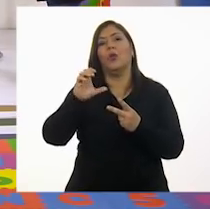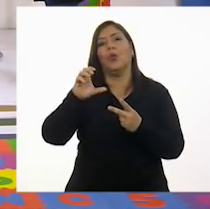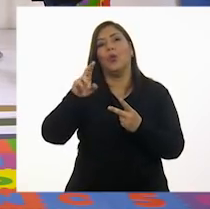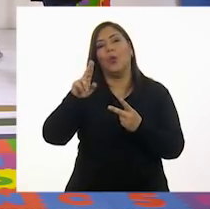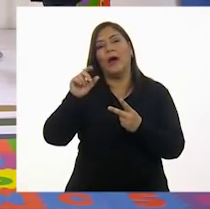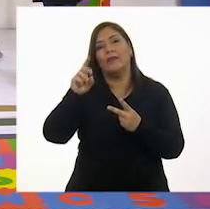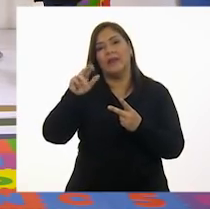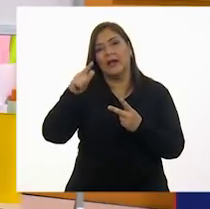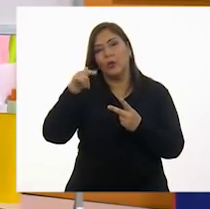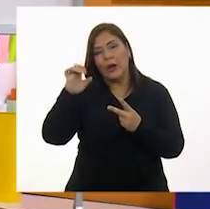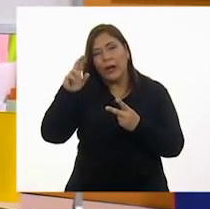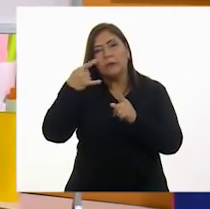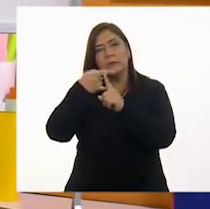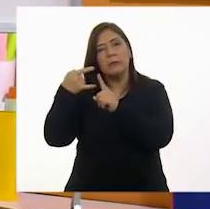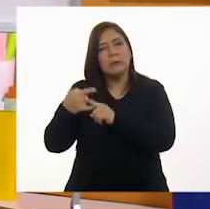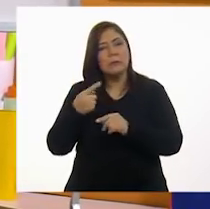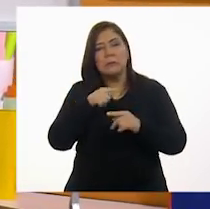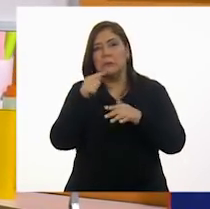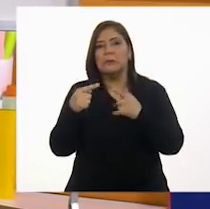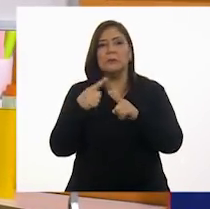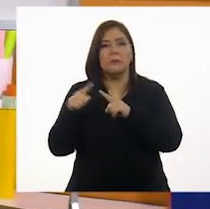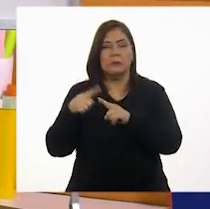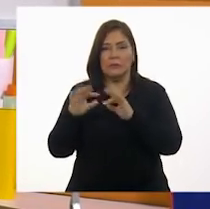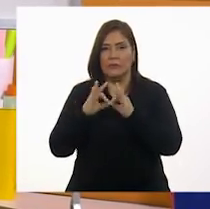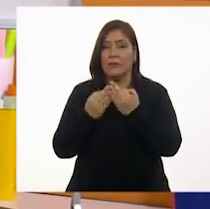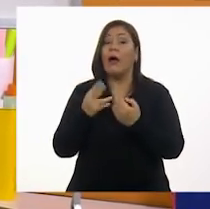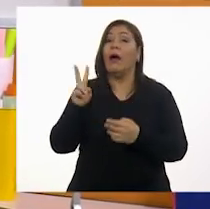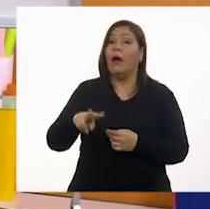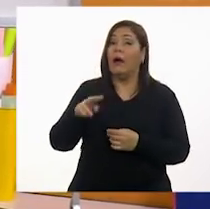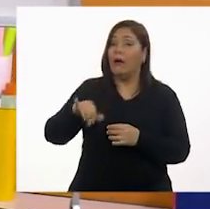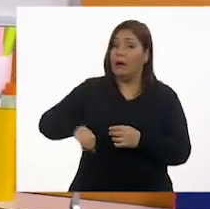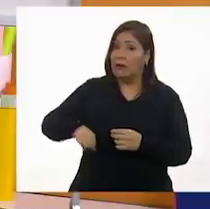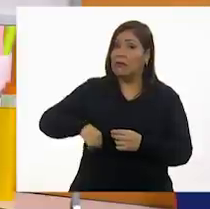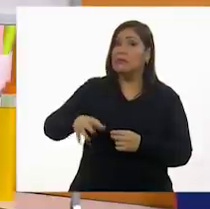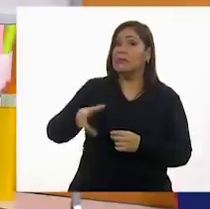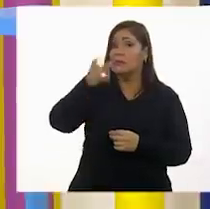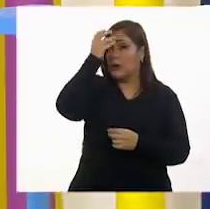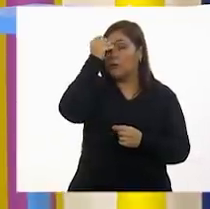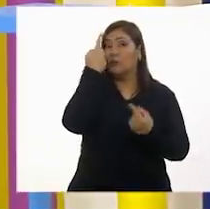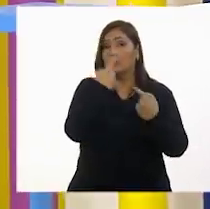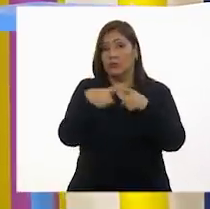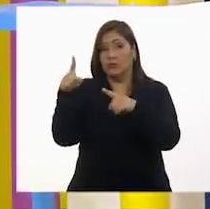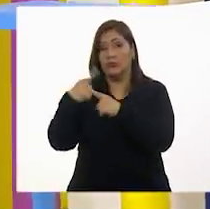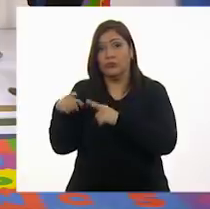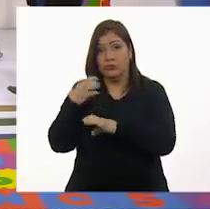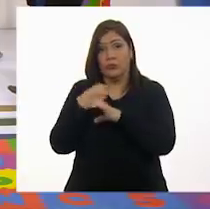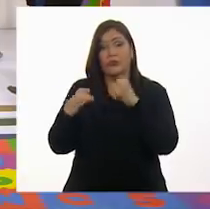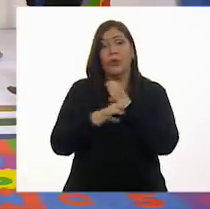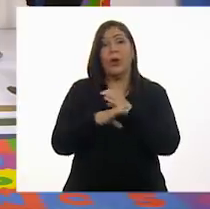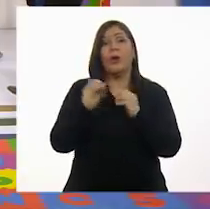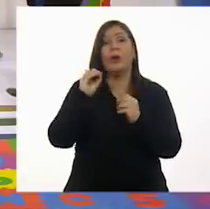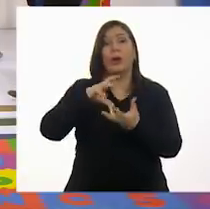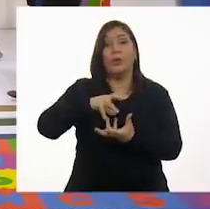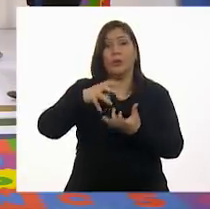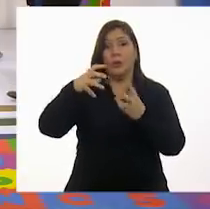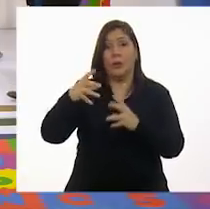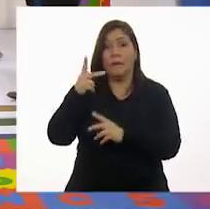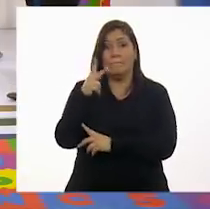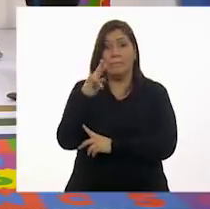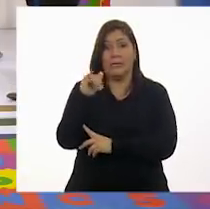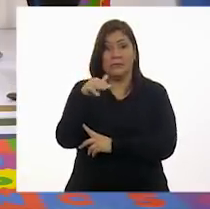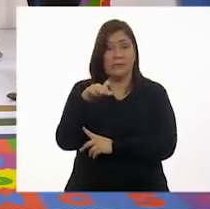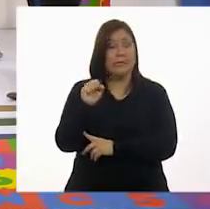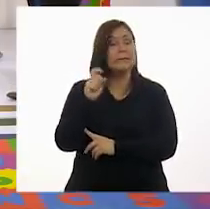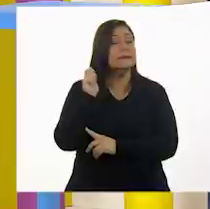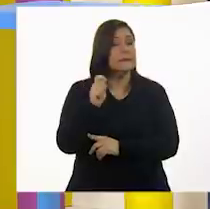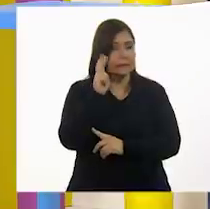Pues qué interesante, hoy aprendimos muchísimas cosas sobre los prismas, ¿verdad, maestra? Sí, así es. Y todo lo que hagamos, todo lo